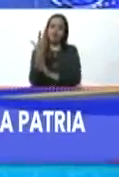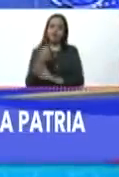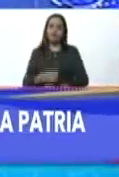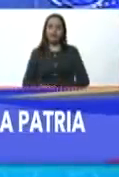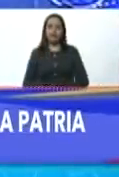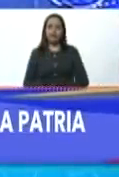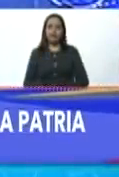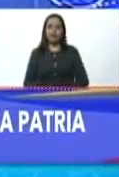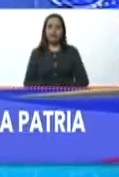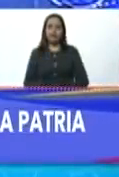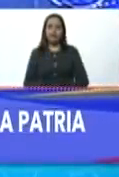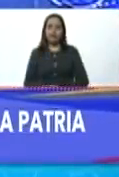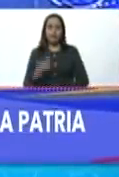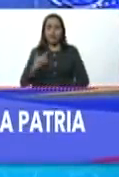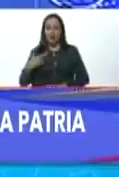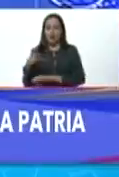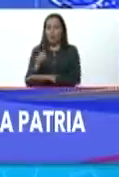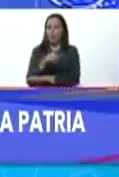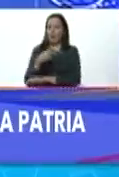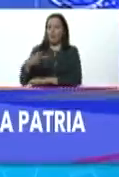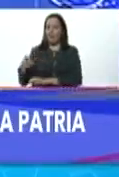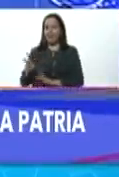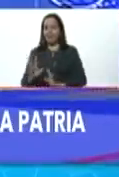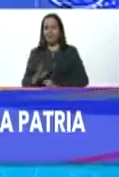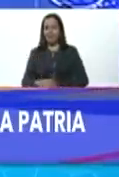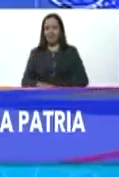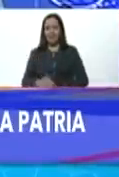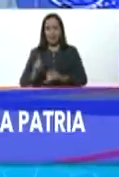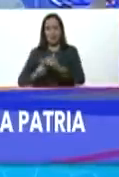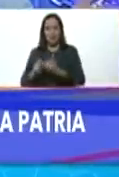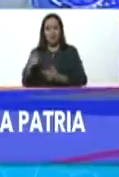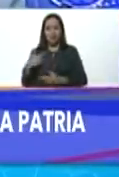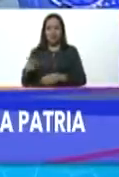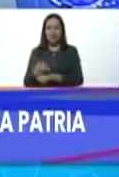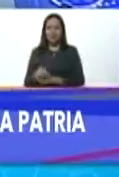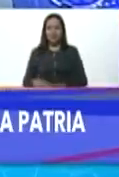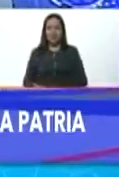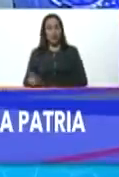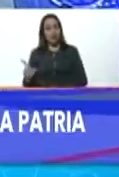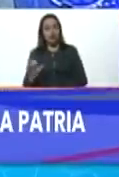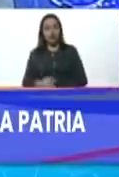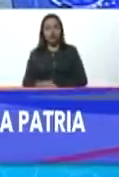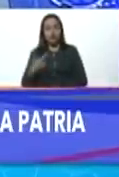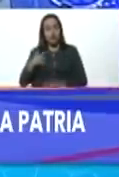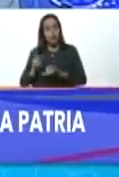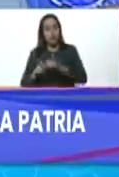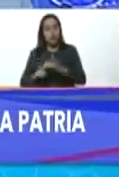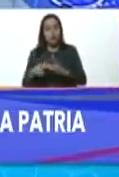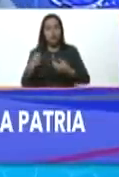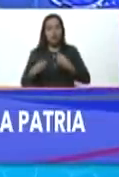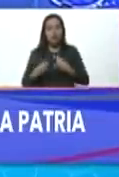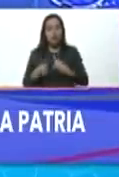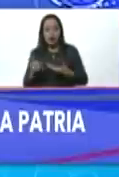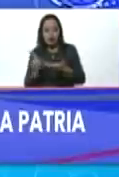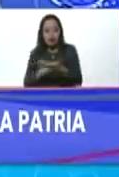Estoy poeta, Silvia. Ah, Silita. No, Silita está ahí preocupada de las redes sociales,